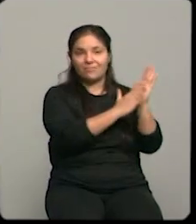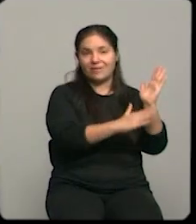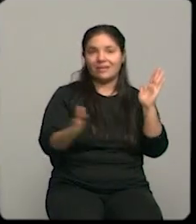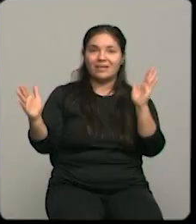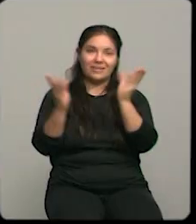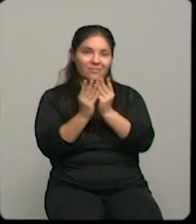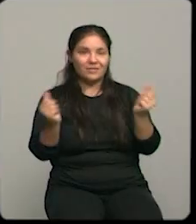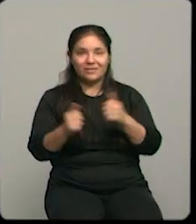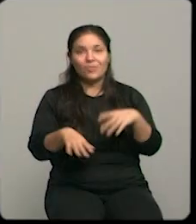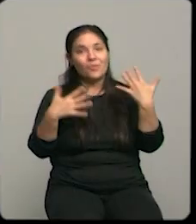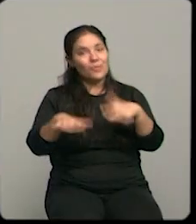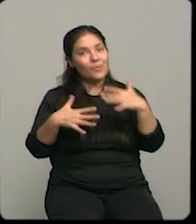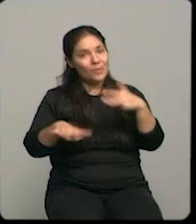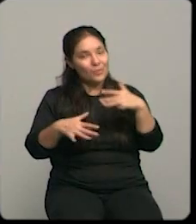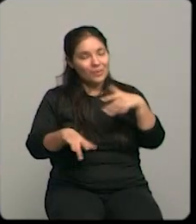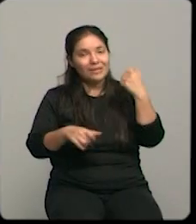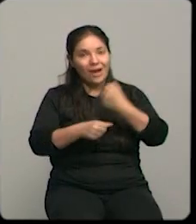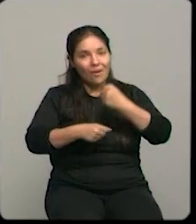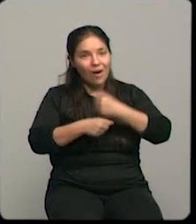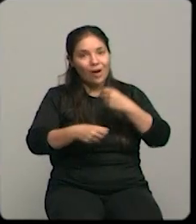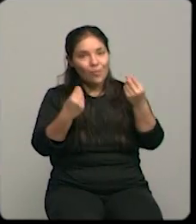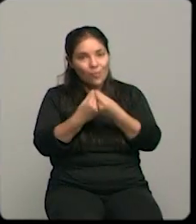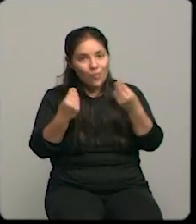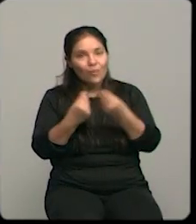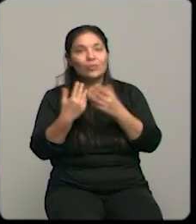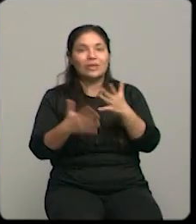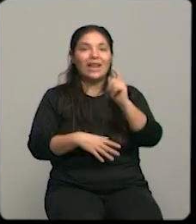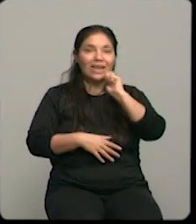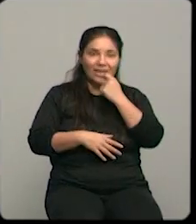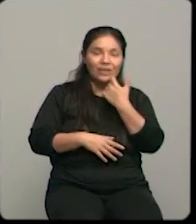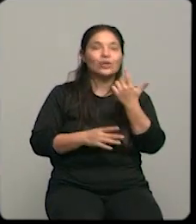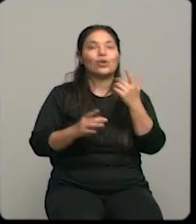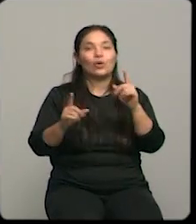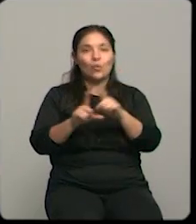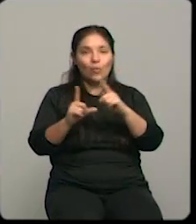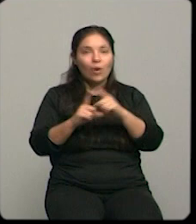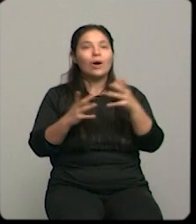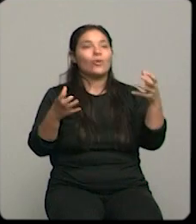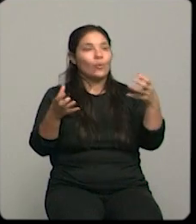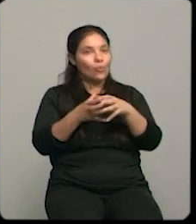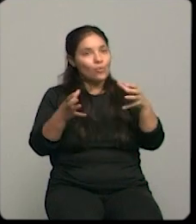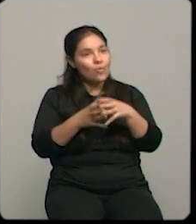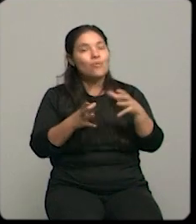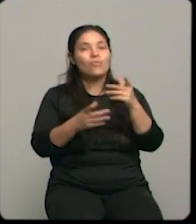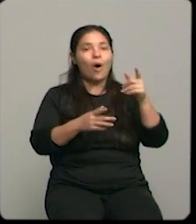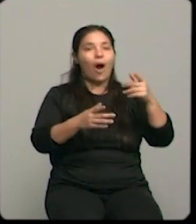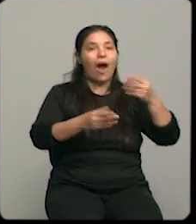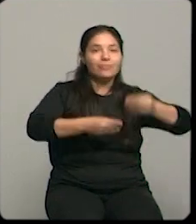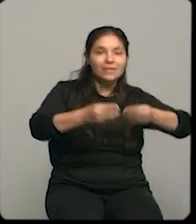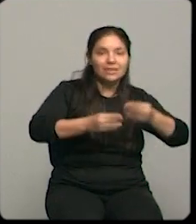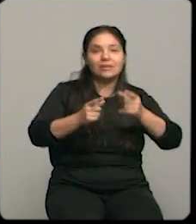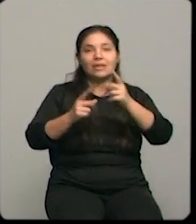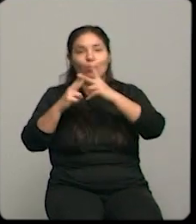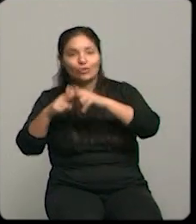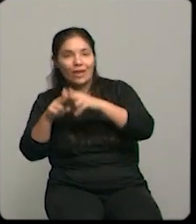trabajar. Mucho por trabajar, pero lindo, son desafíos que nos estimulan. Tenemos un muy lindo equipo, como digo, administrativo, técnico, amén de